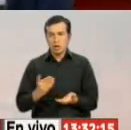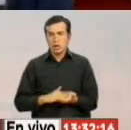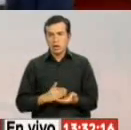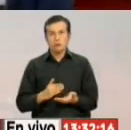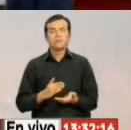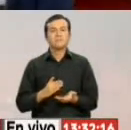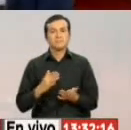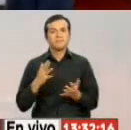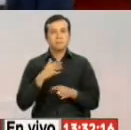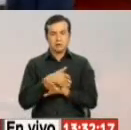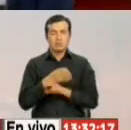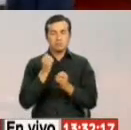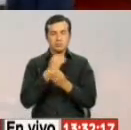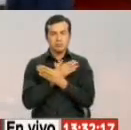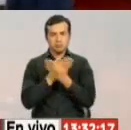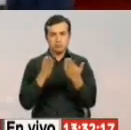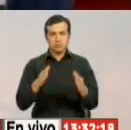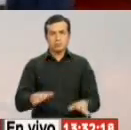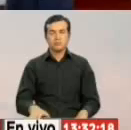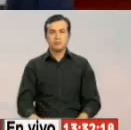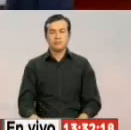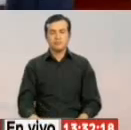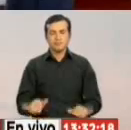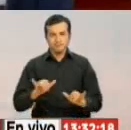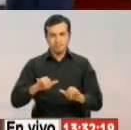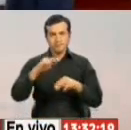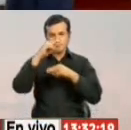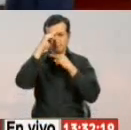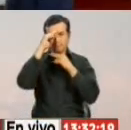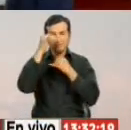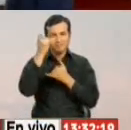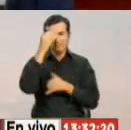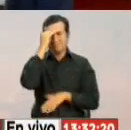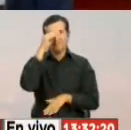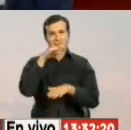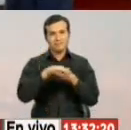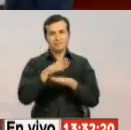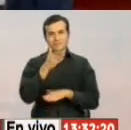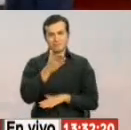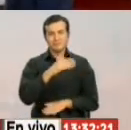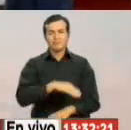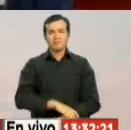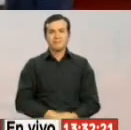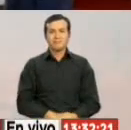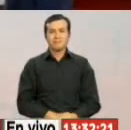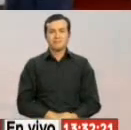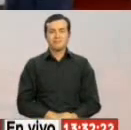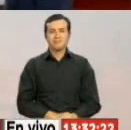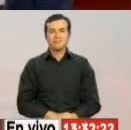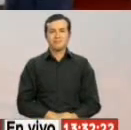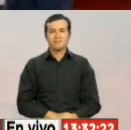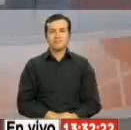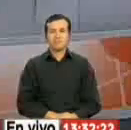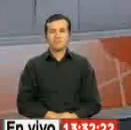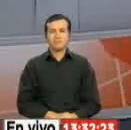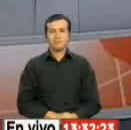estaremos ampliando en nuestra emisión estelar continúan ustedes compañeros buenas tardes soy kléber aranda